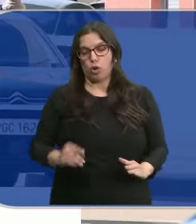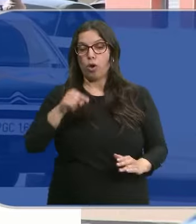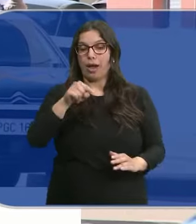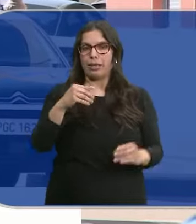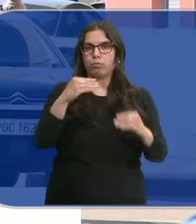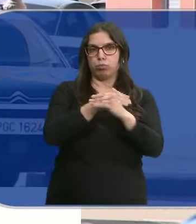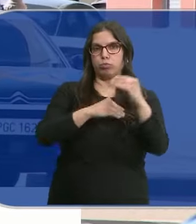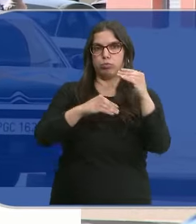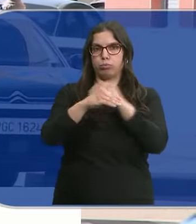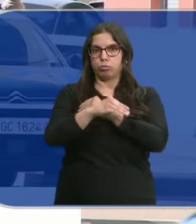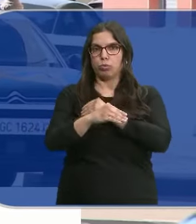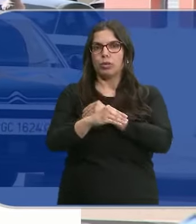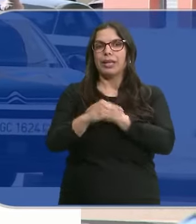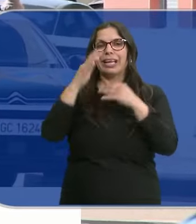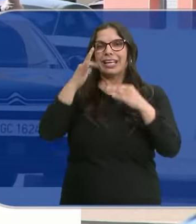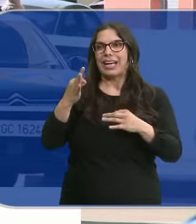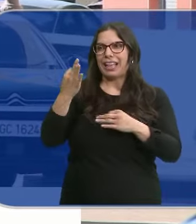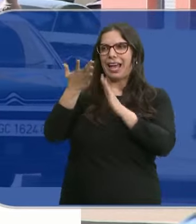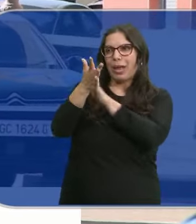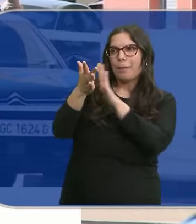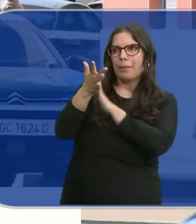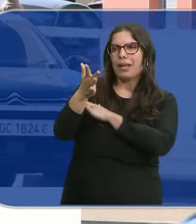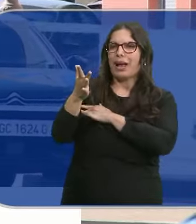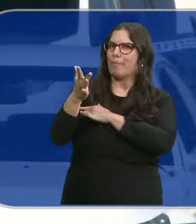discrepancias y dicen que no es tal y como se ha planteado.